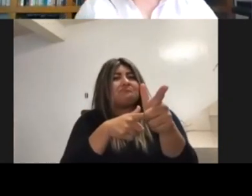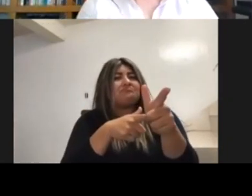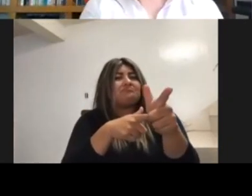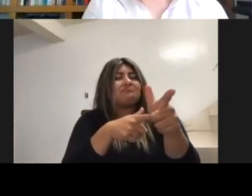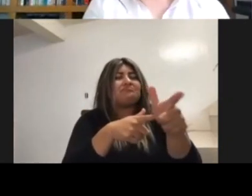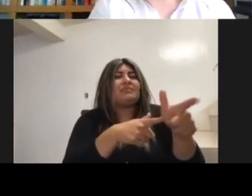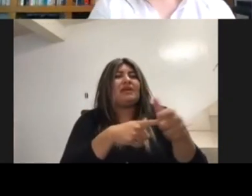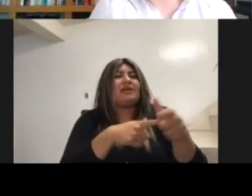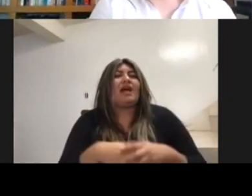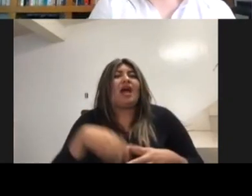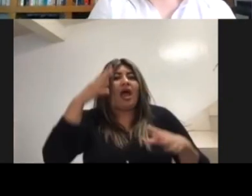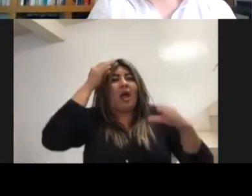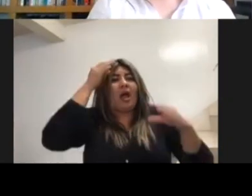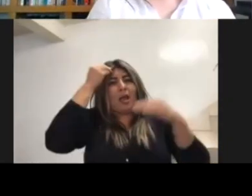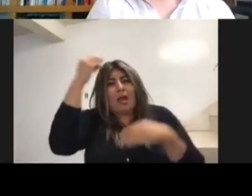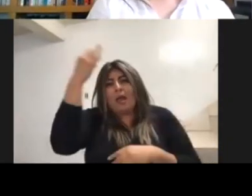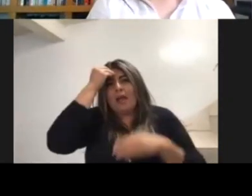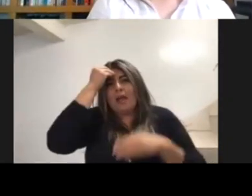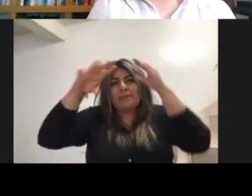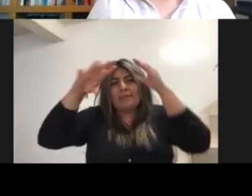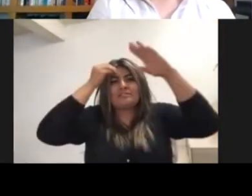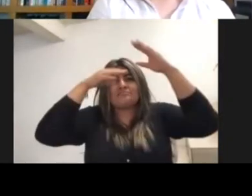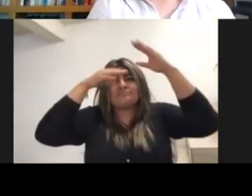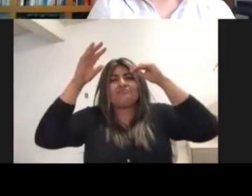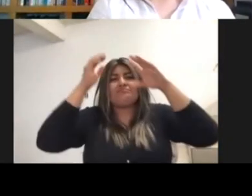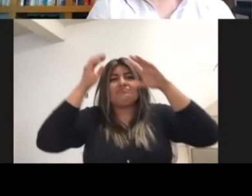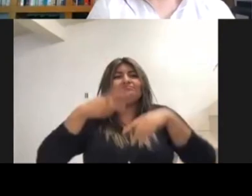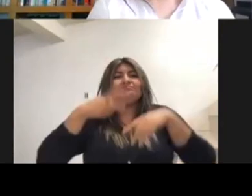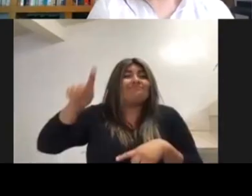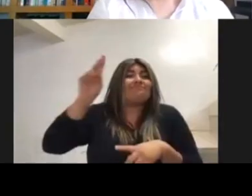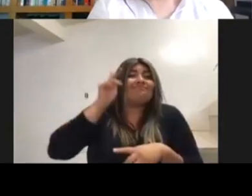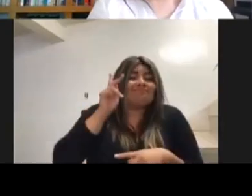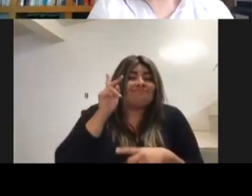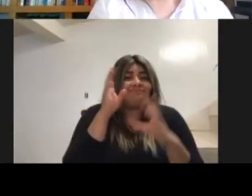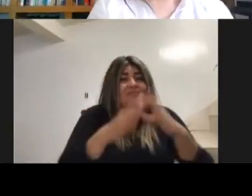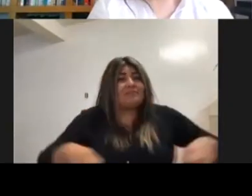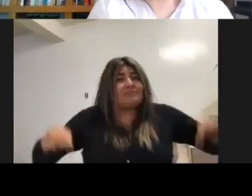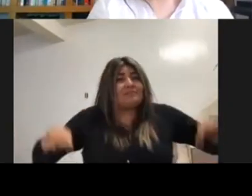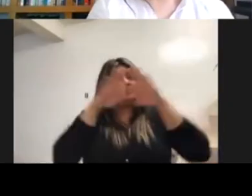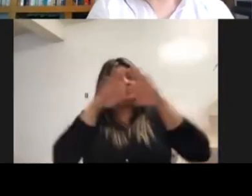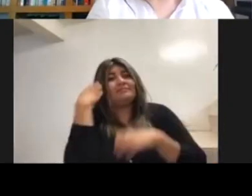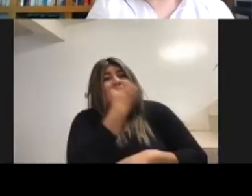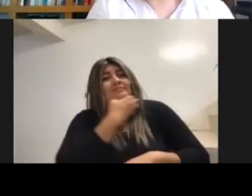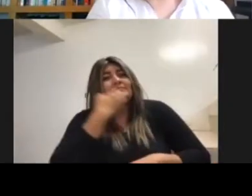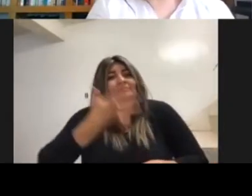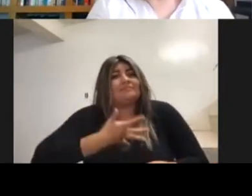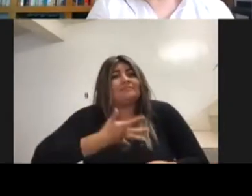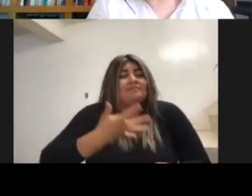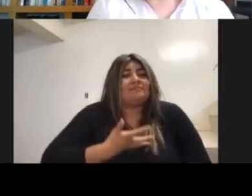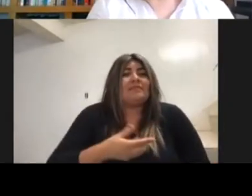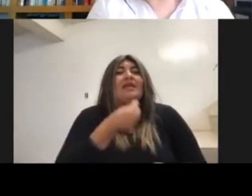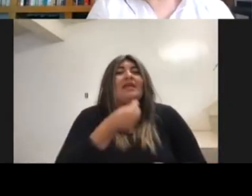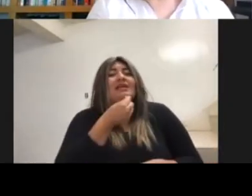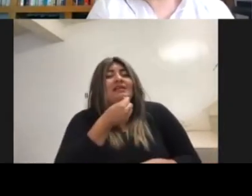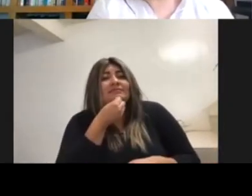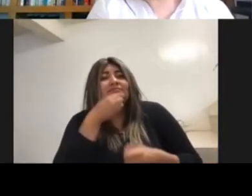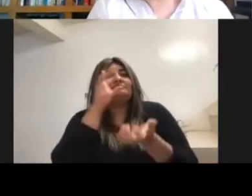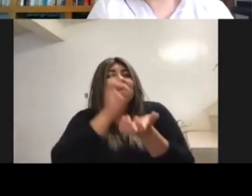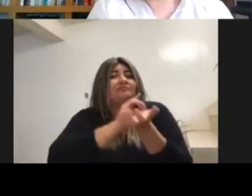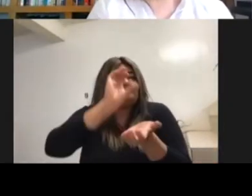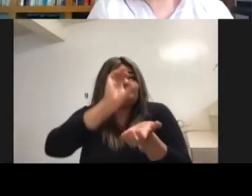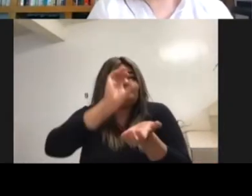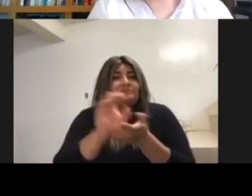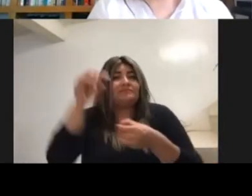a su aprendizaje. Pero el reto de las escuelas que tenemos niños integrados es un